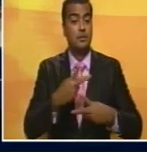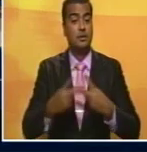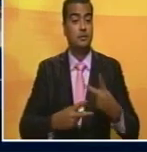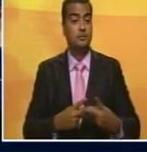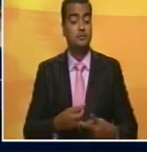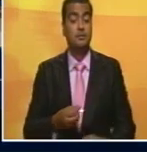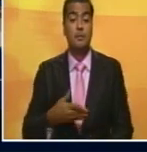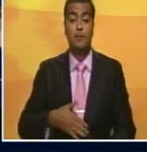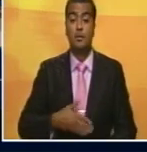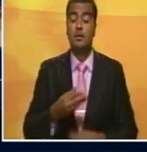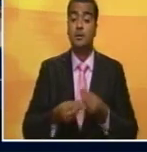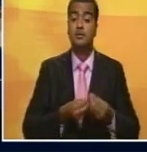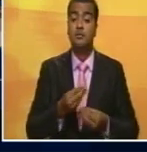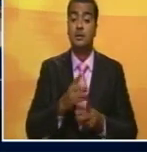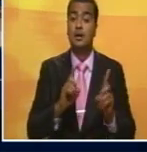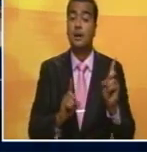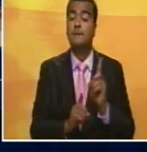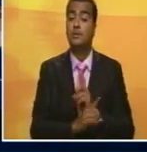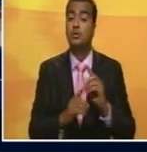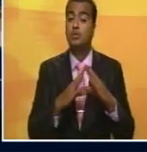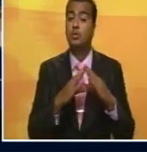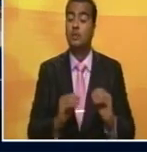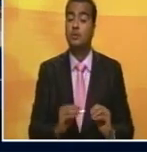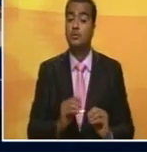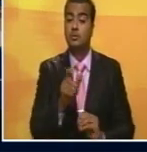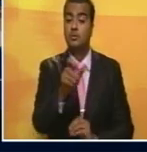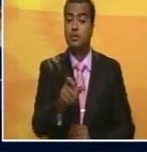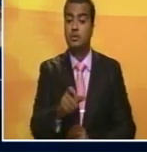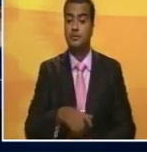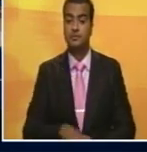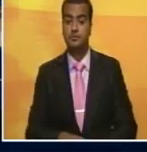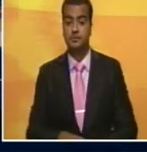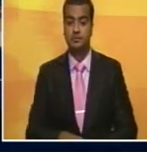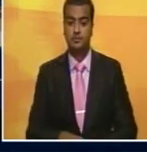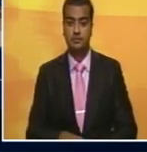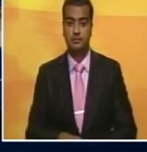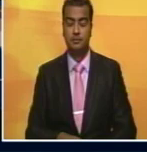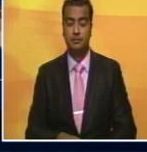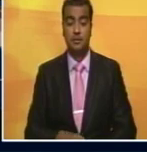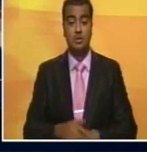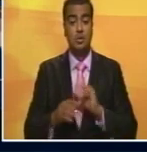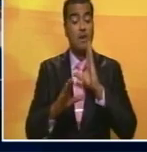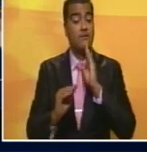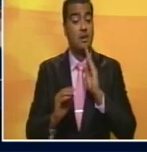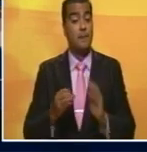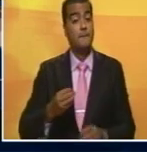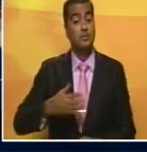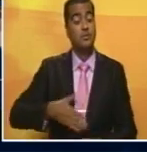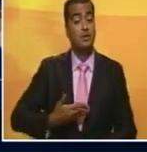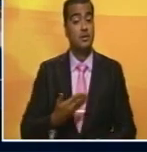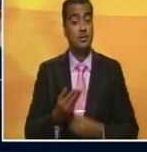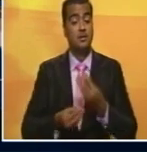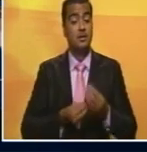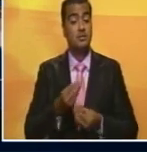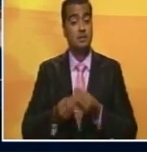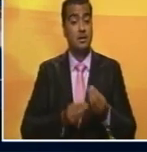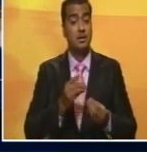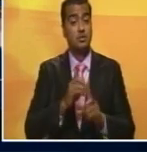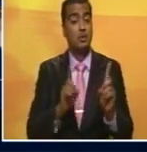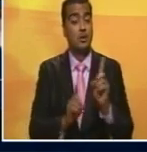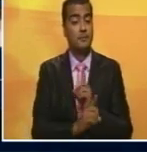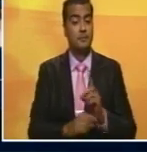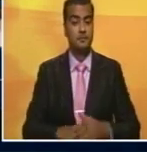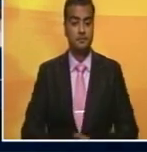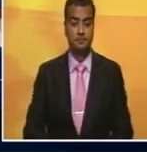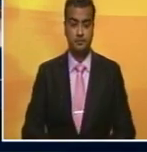políticas pueden hacer modificaciones a sus postulaciones y eso habla de la posibilidad de hacer dichas